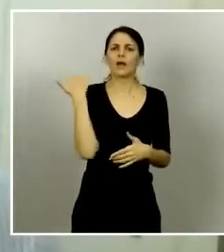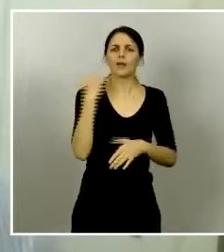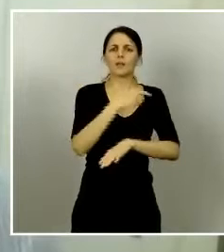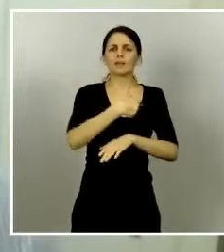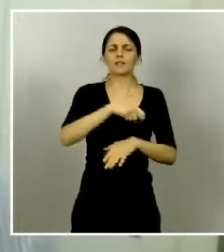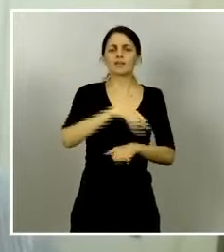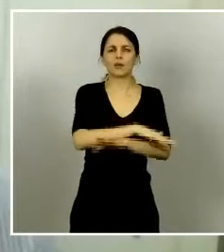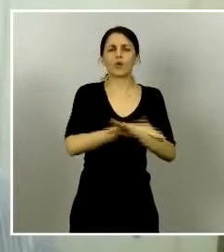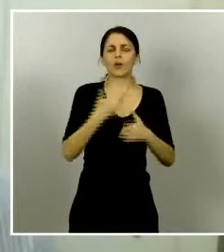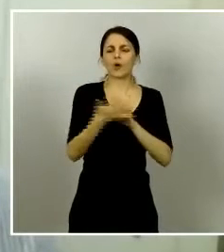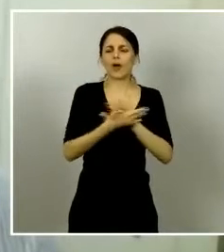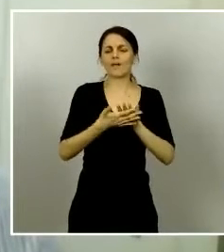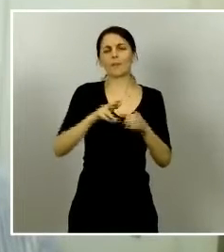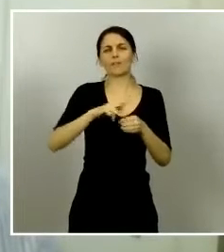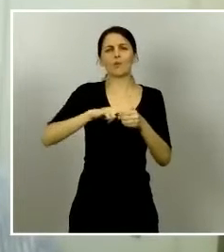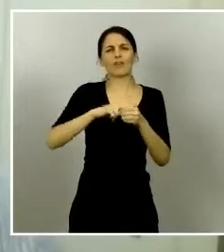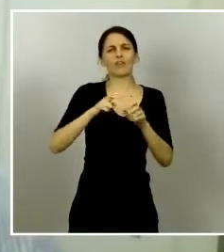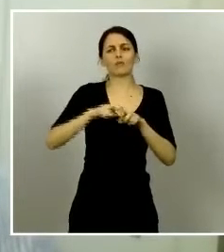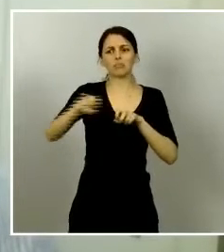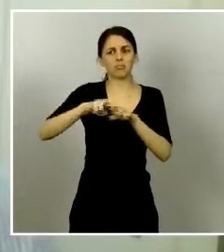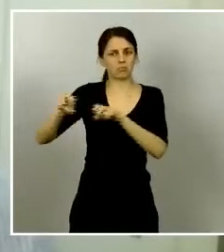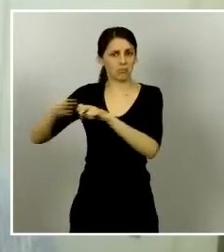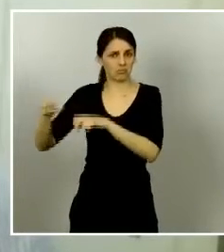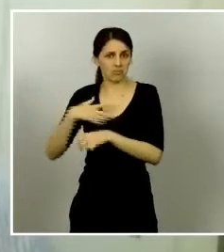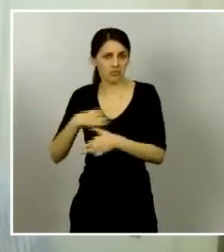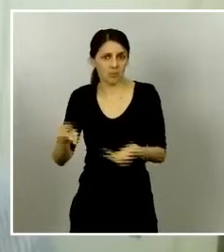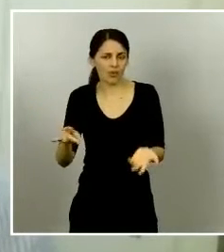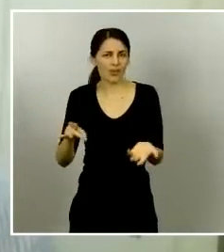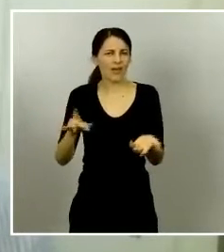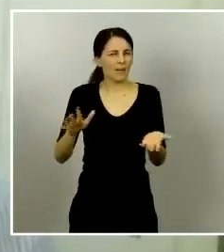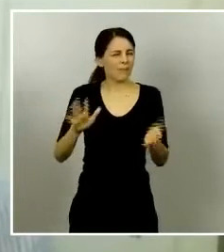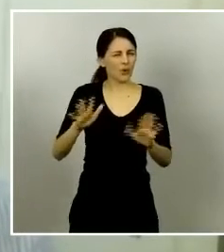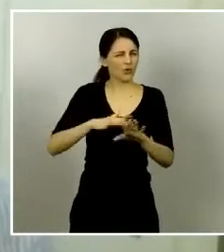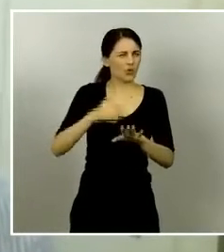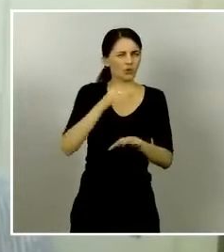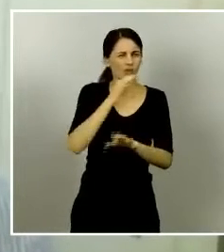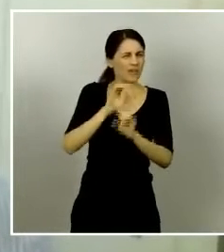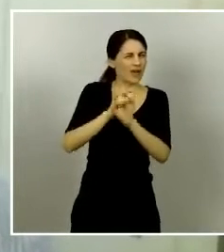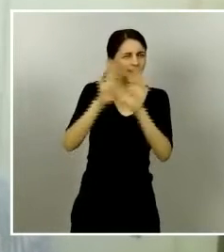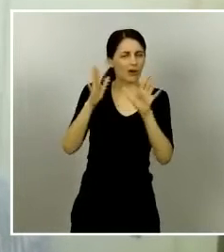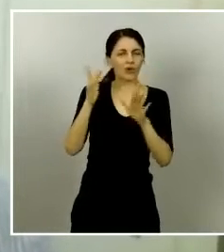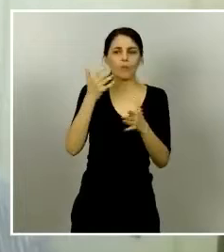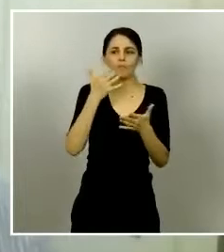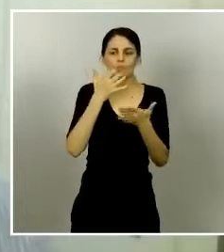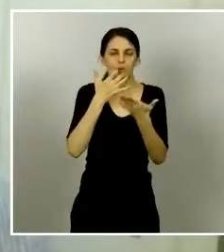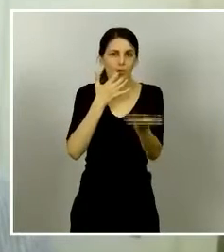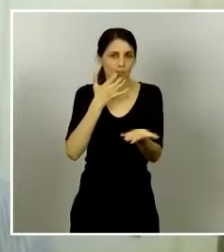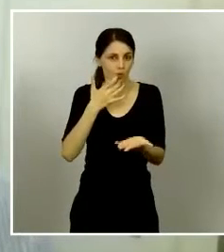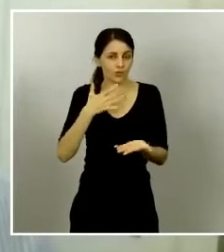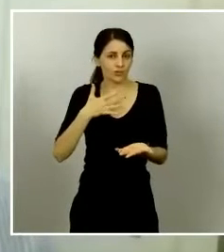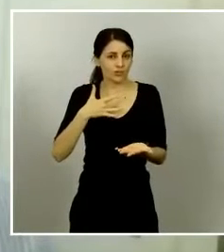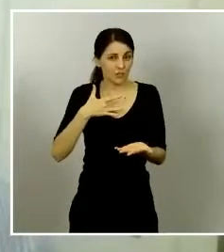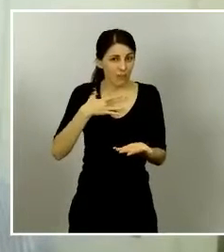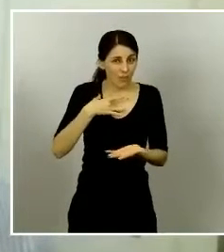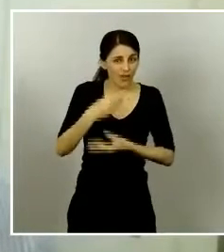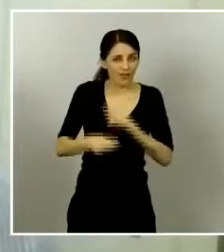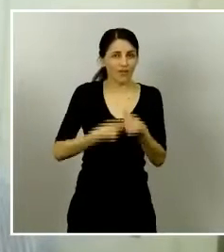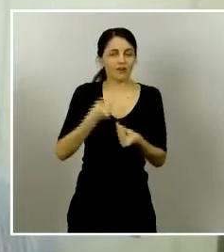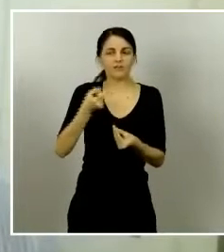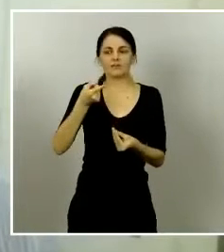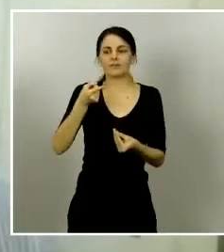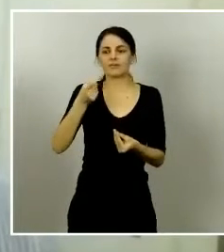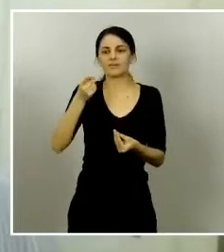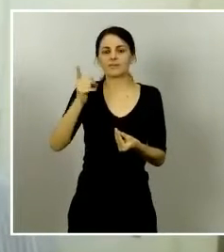parte, ayer el presidente del Gobierno habló de viajes entre provincias, viajes de los españoles a finales de junio. No me queda muy claro si